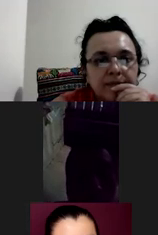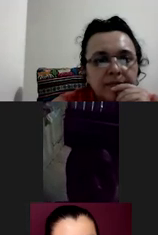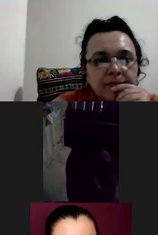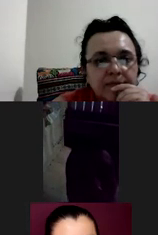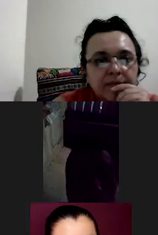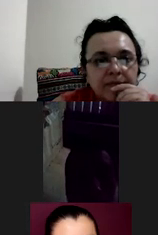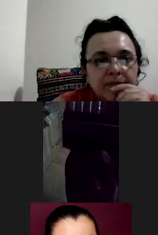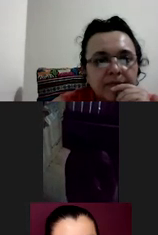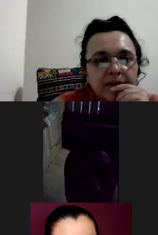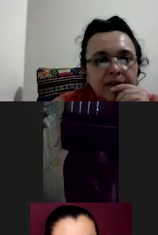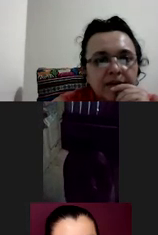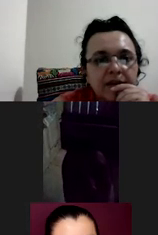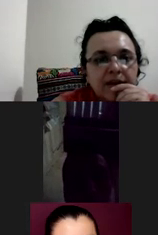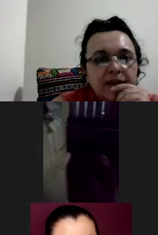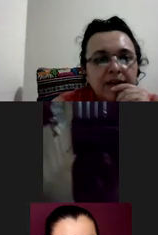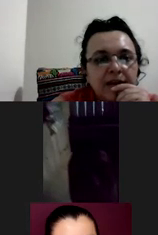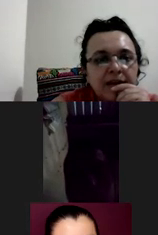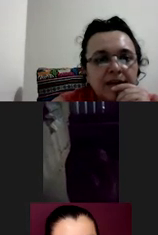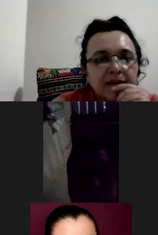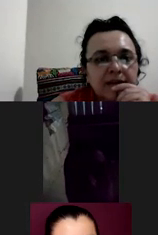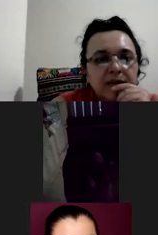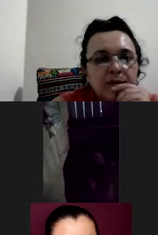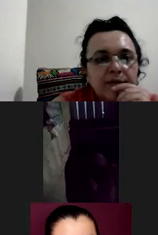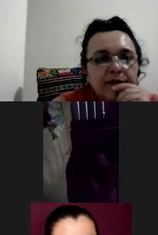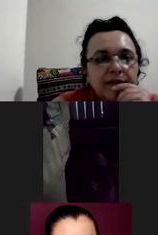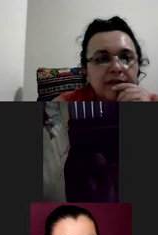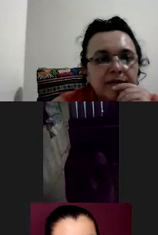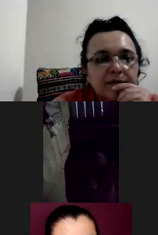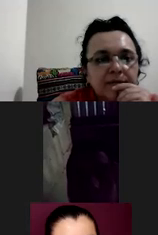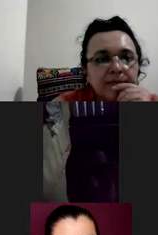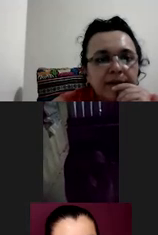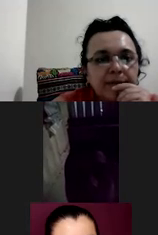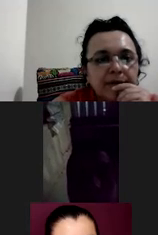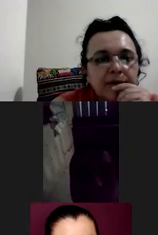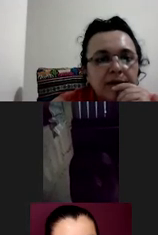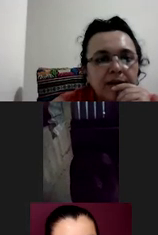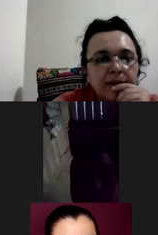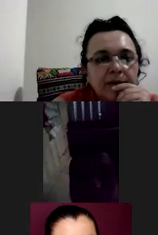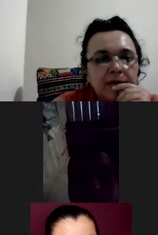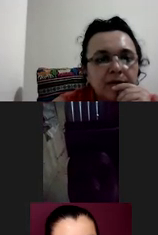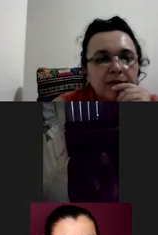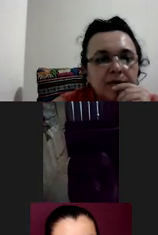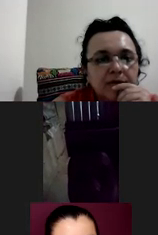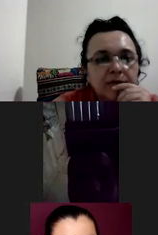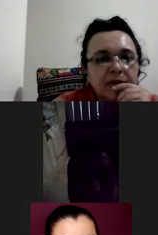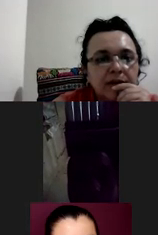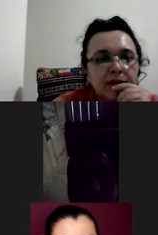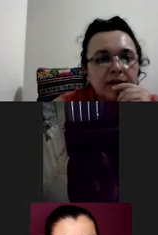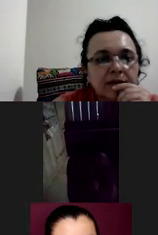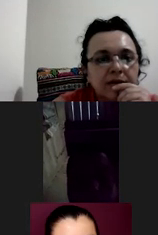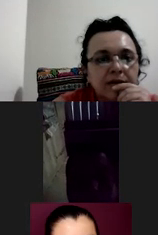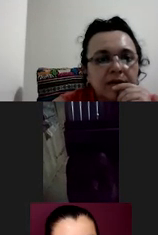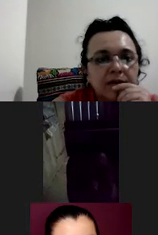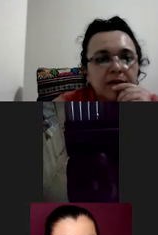Para acercar. Y lo mueve para poder leer mejor. ¿Ok?